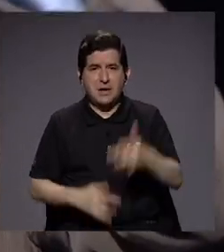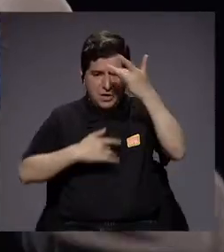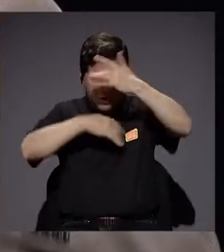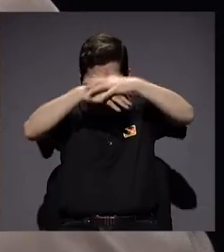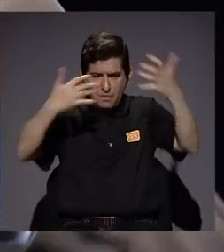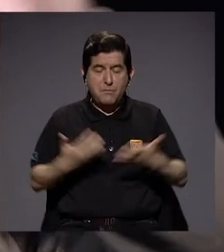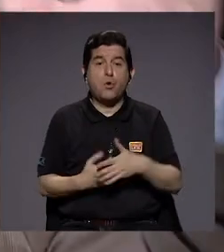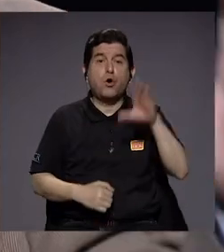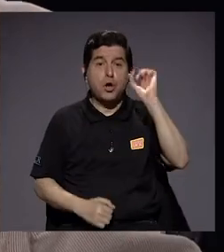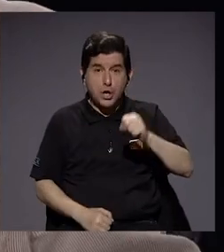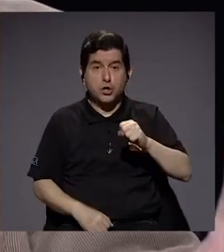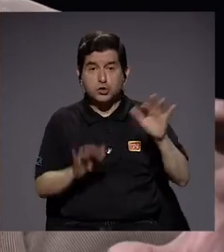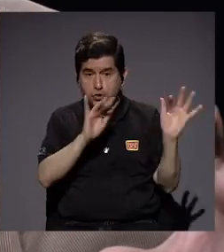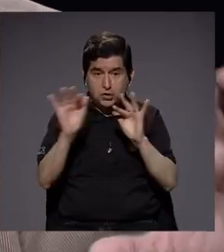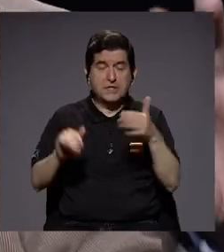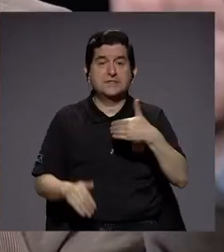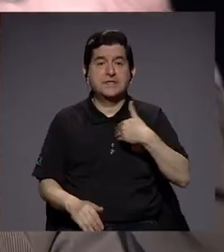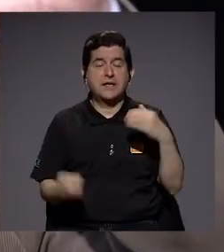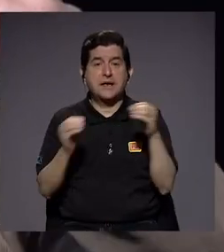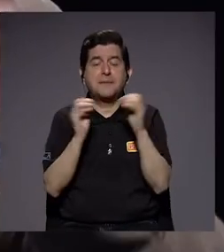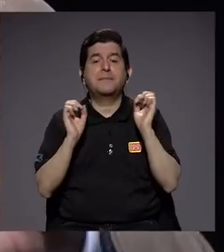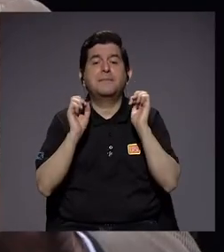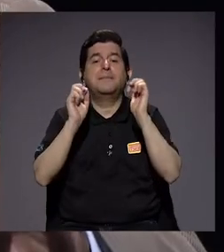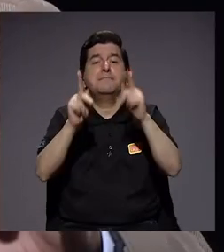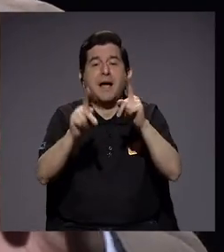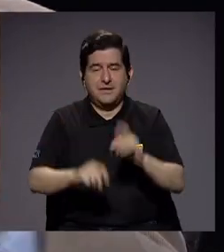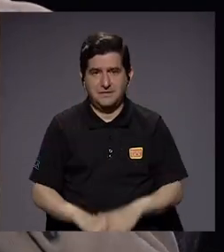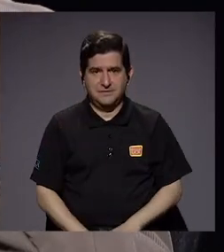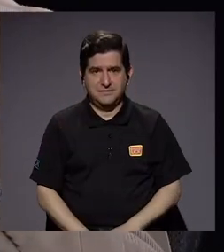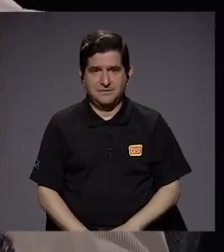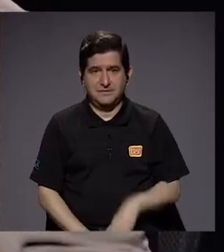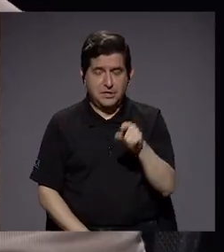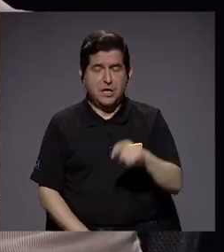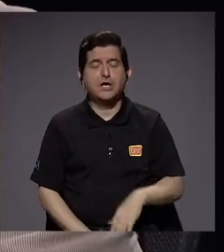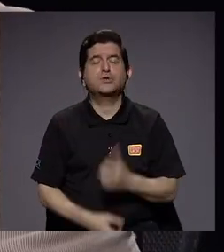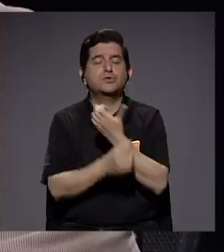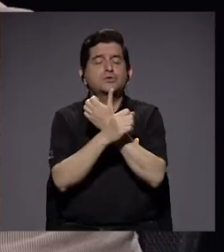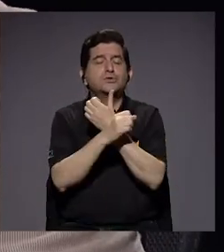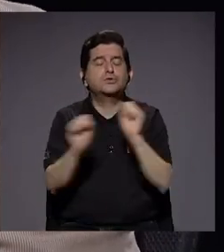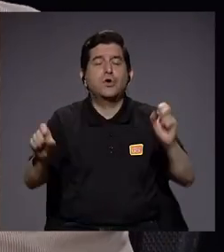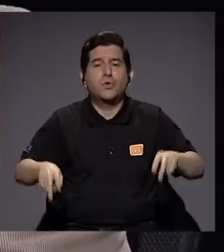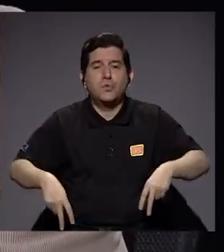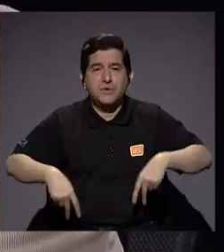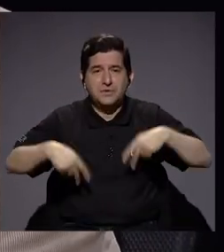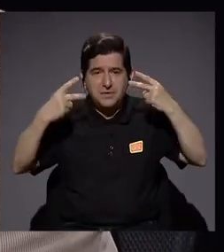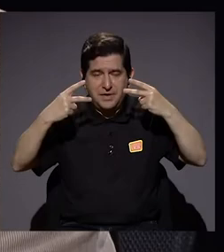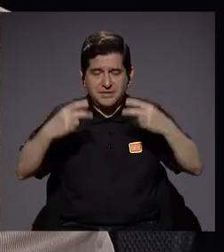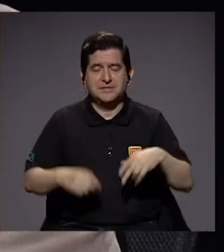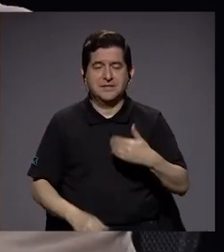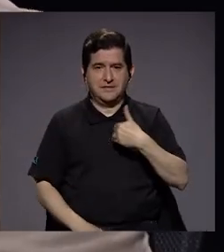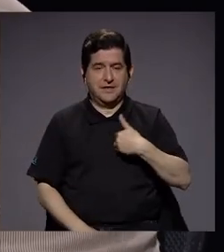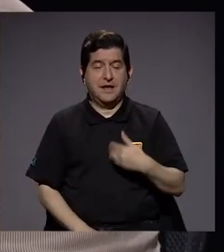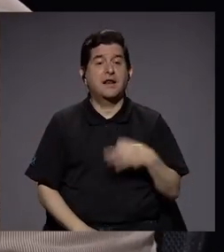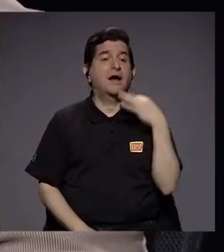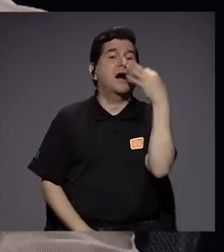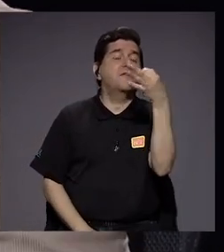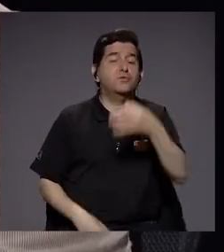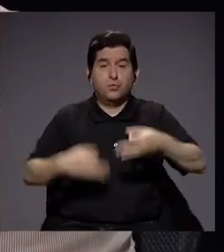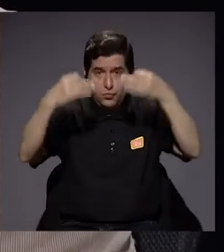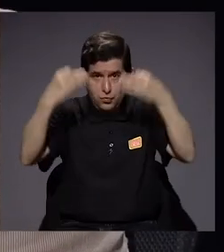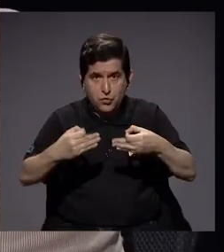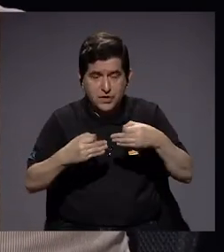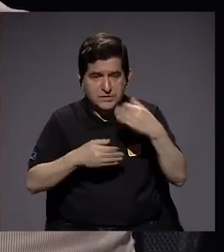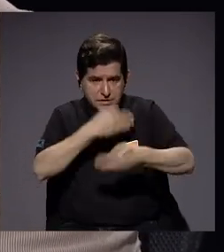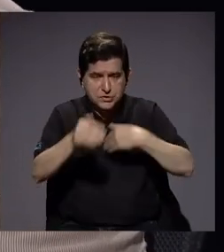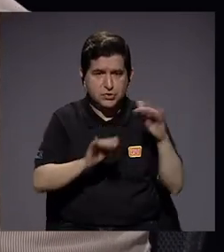las que se habían tomado la decisión de digitalizarse son las que tuvieron más oportunidades y digamos que sobrevivieron. Hacia adelante, efectivamente, quienes tomen